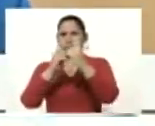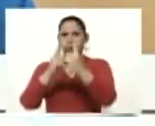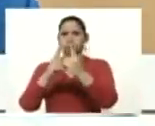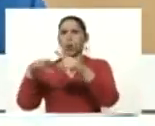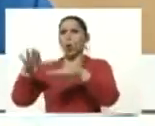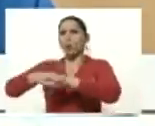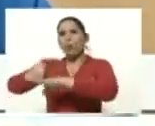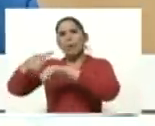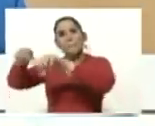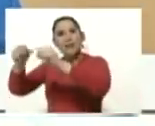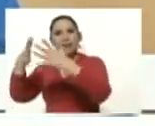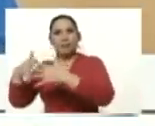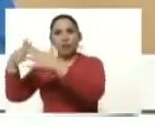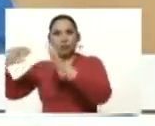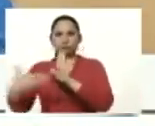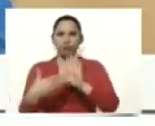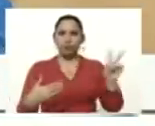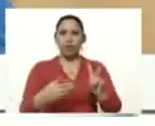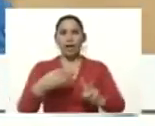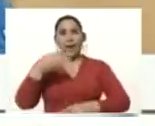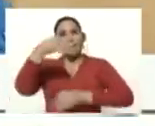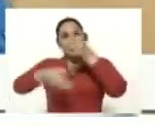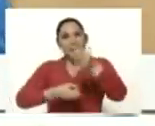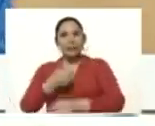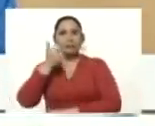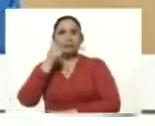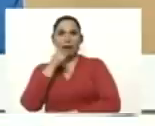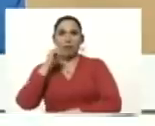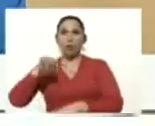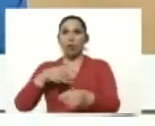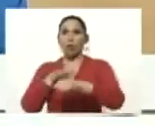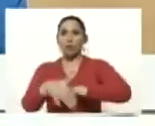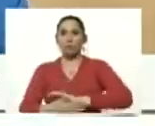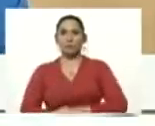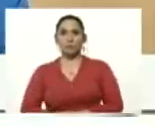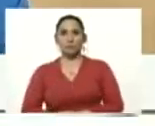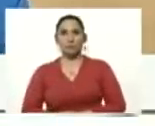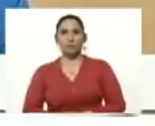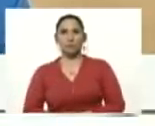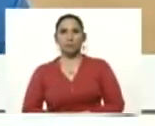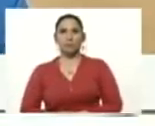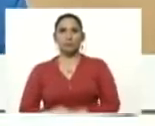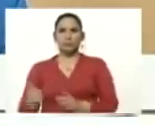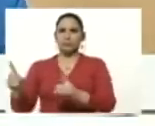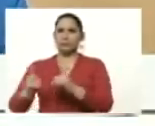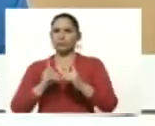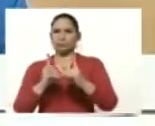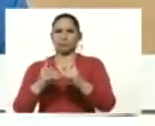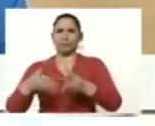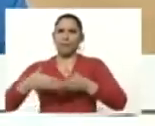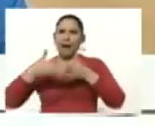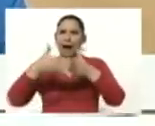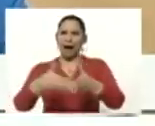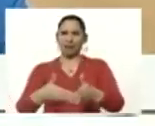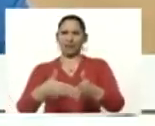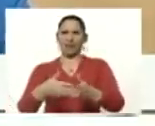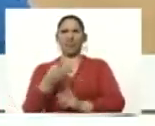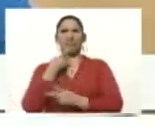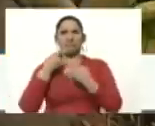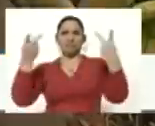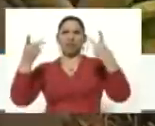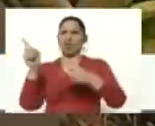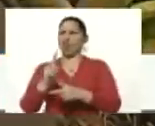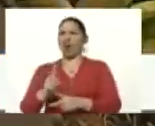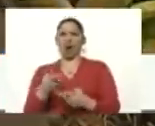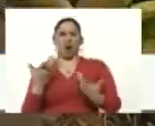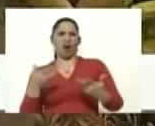imperialismo norteamericano. Como lo expliqué el sábado, Jorge Rodríguez. Nos persiguen los barcos, declaran, no llegará